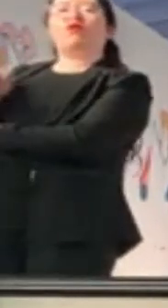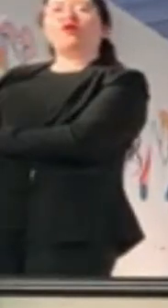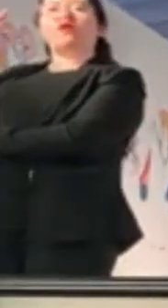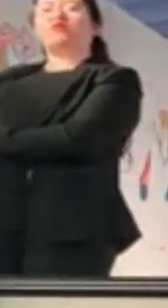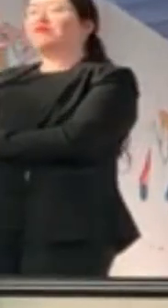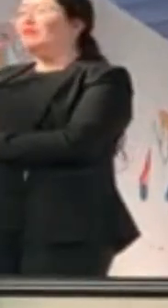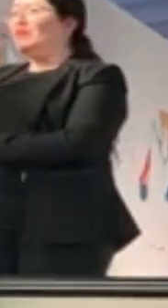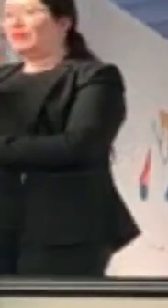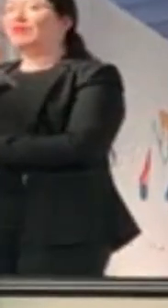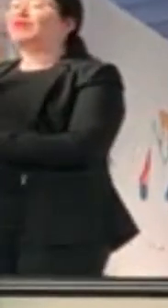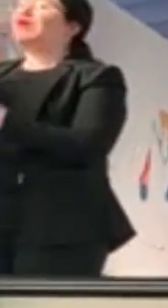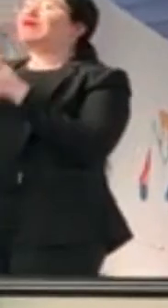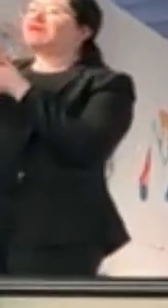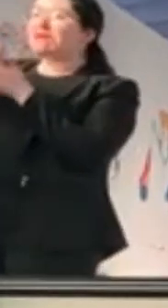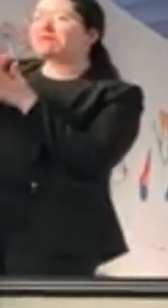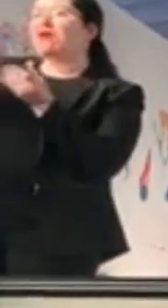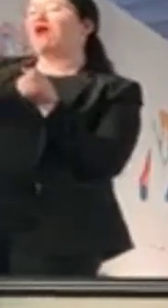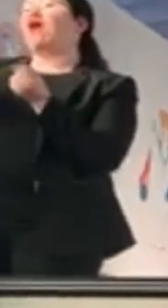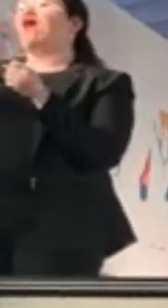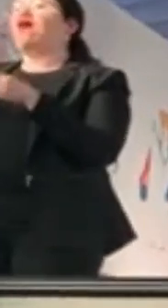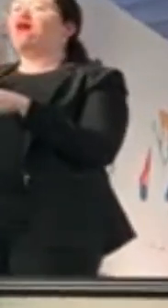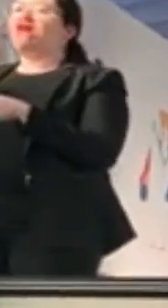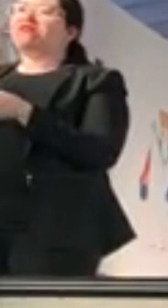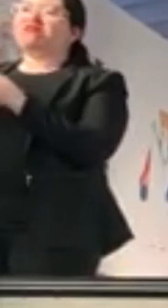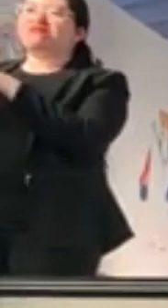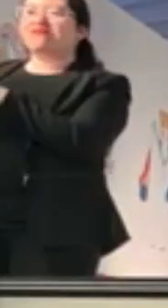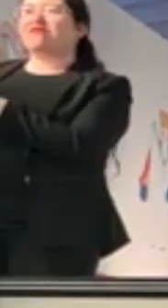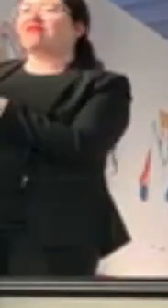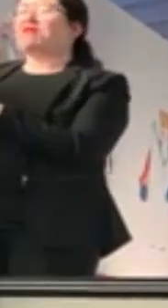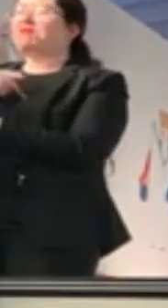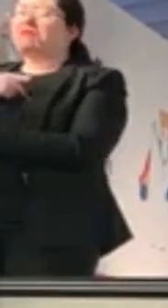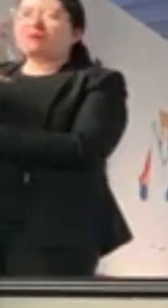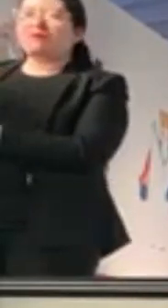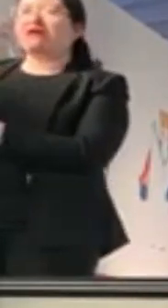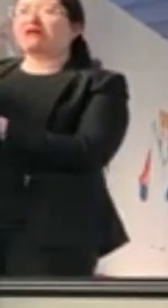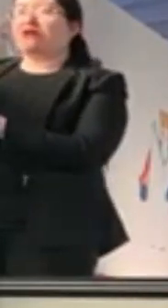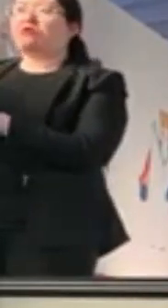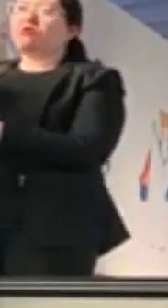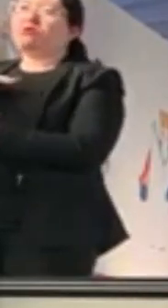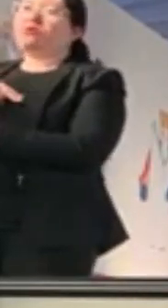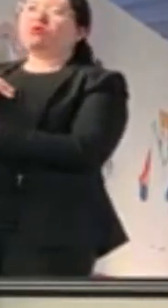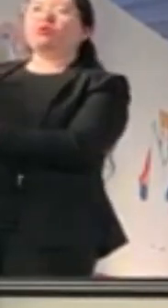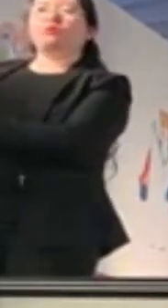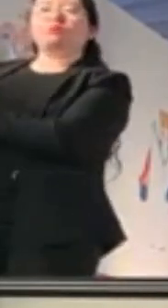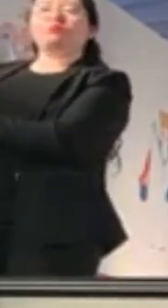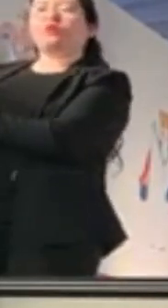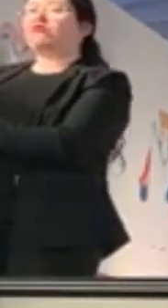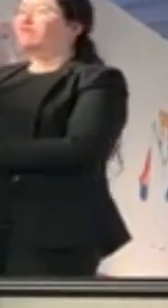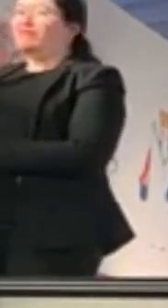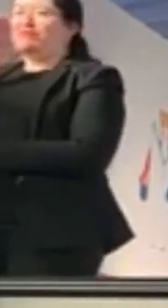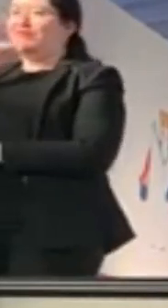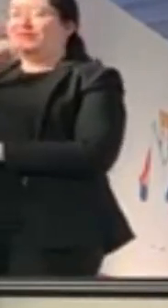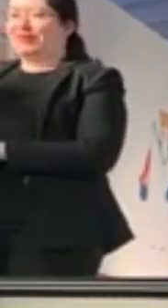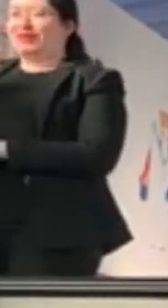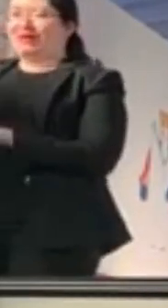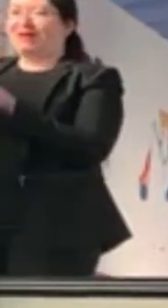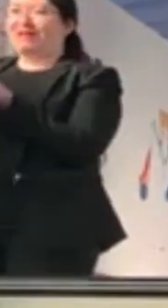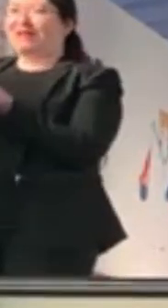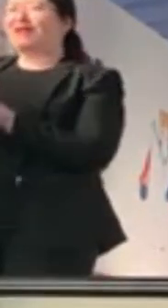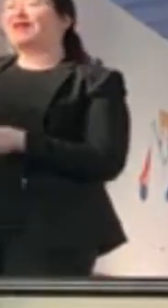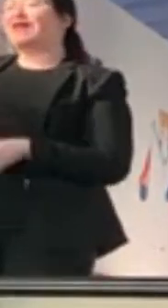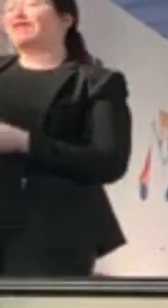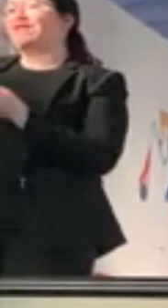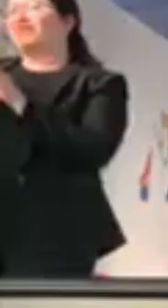frente a la guerra, frente al atropello, frente a la pobreza en que este sistema económico dominante